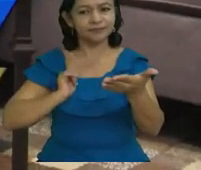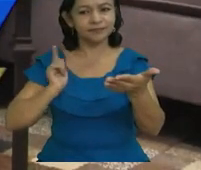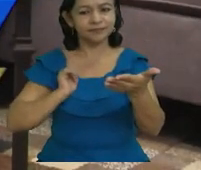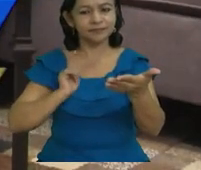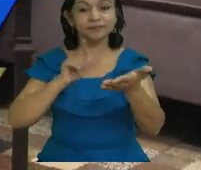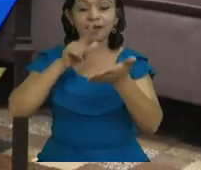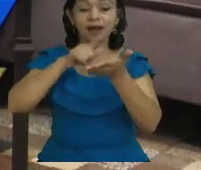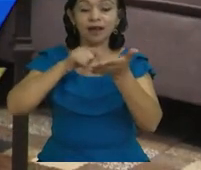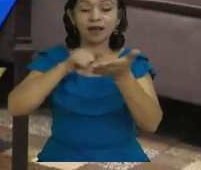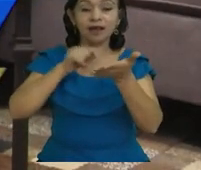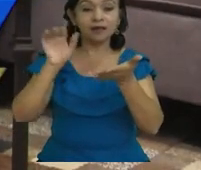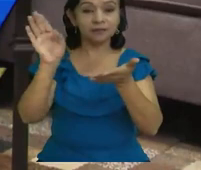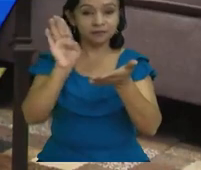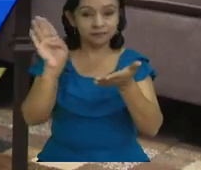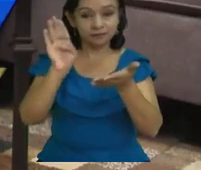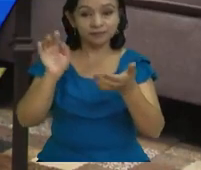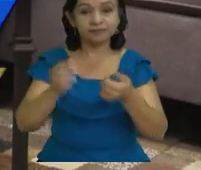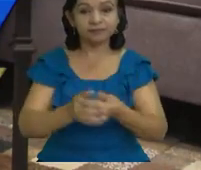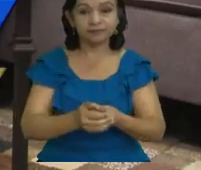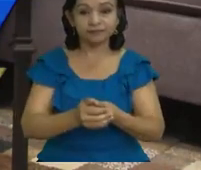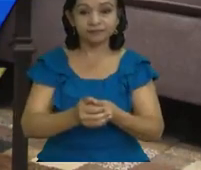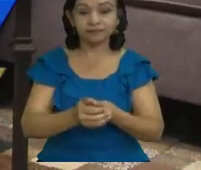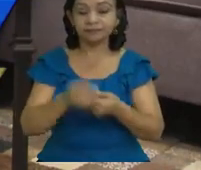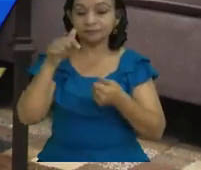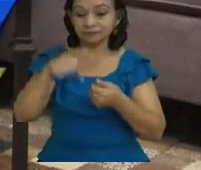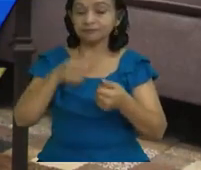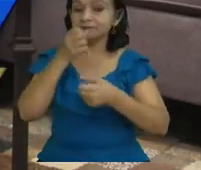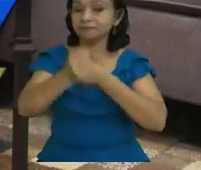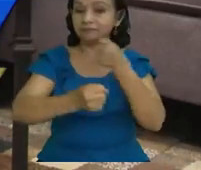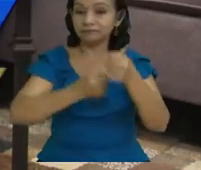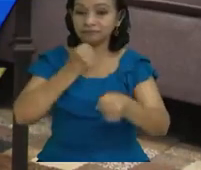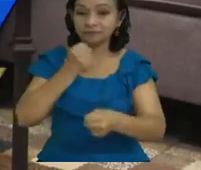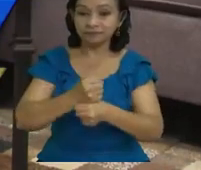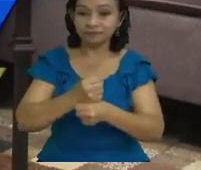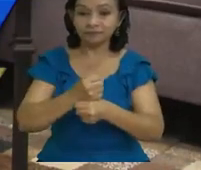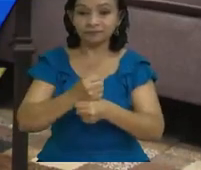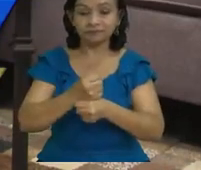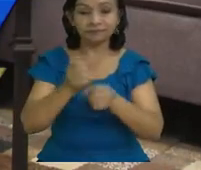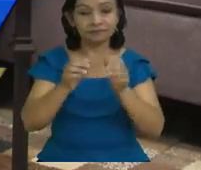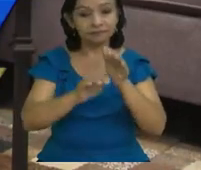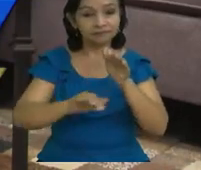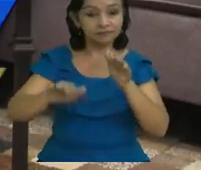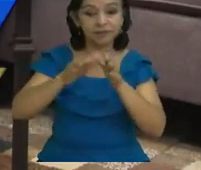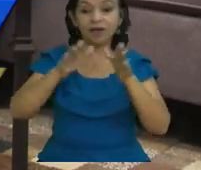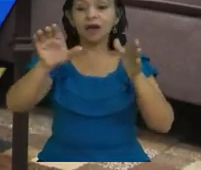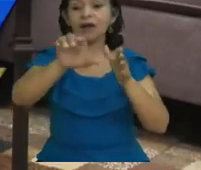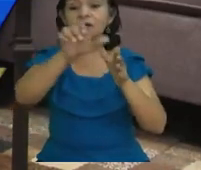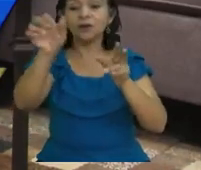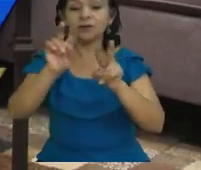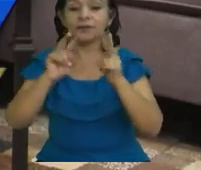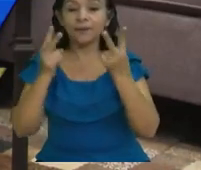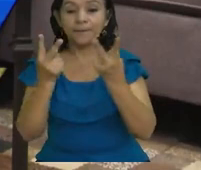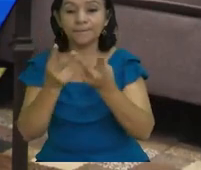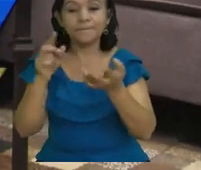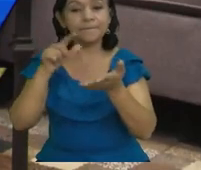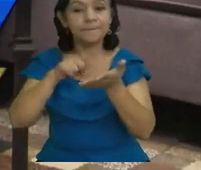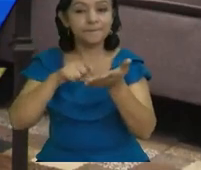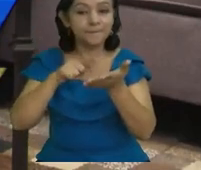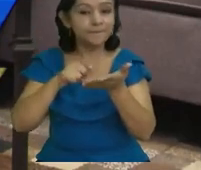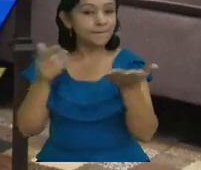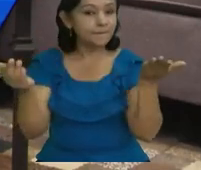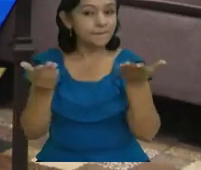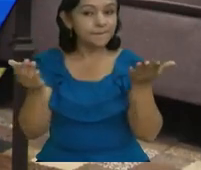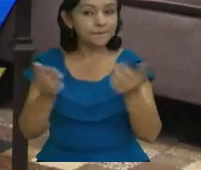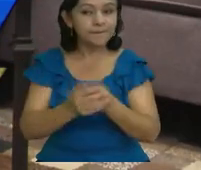rubro de arroz. Ok. Entonces, este año nuestra meta es ampliarnos a otros rubros, granos básicos y sobre todo los rubros